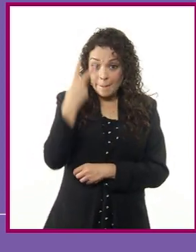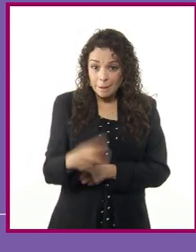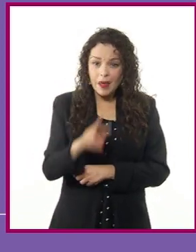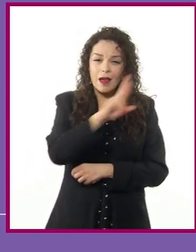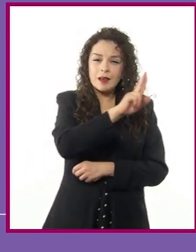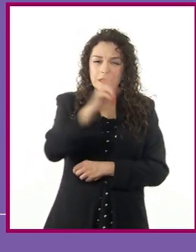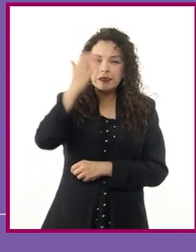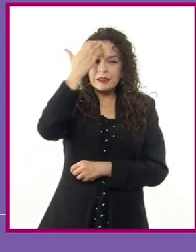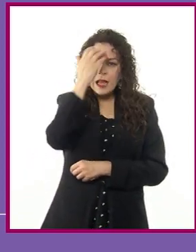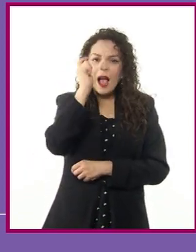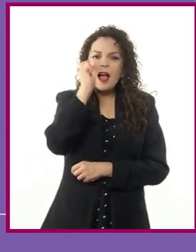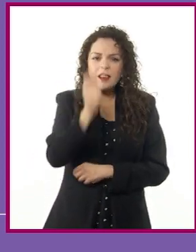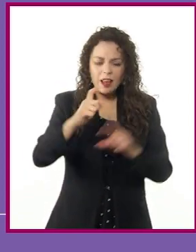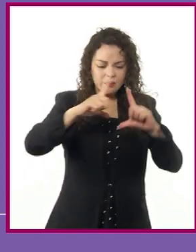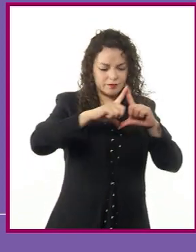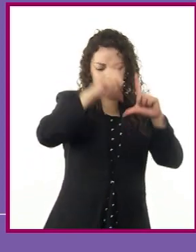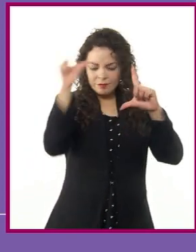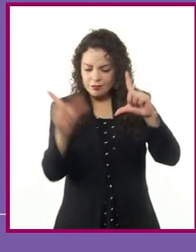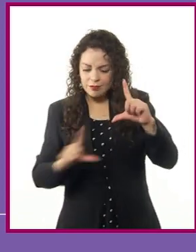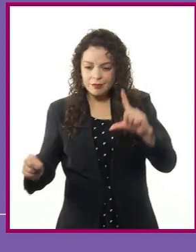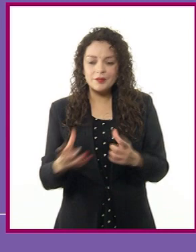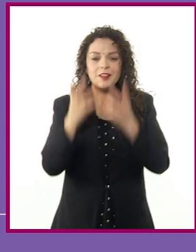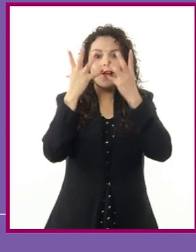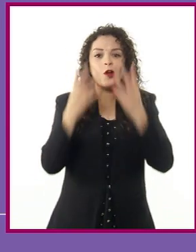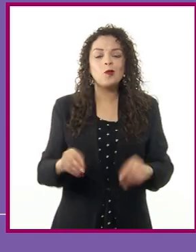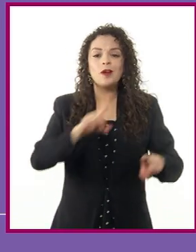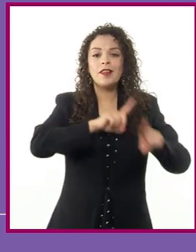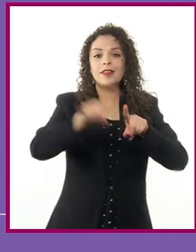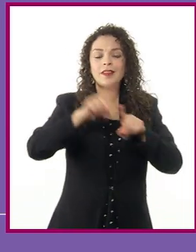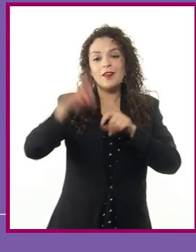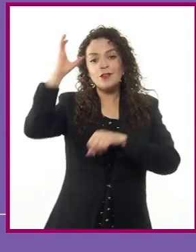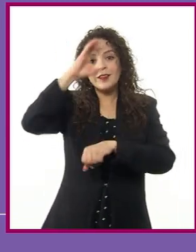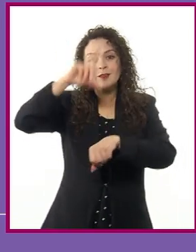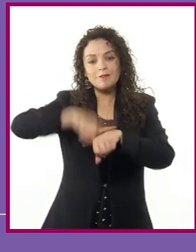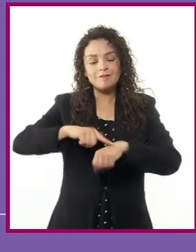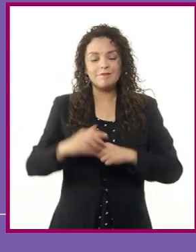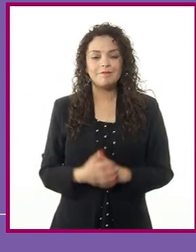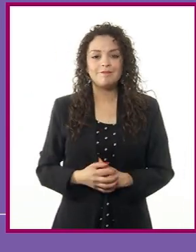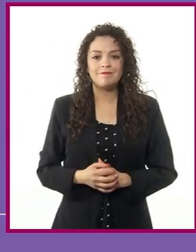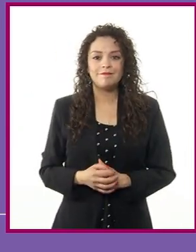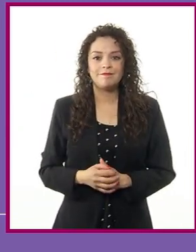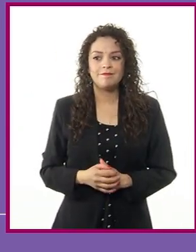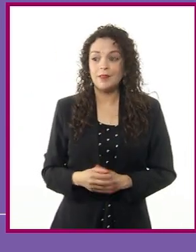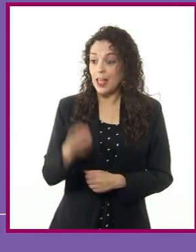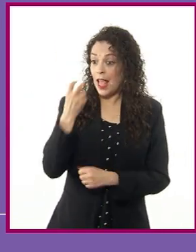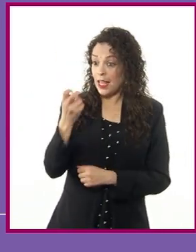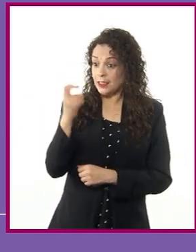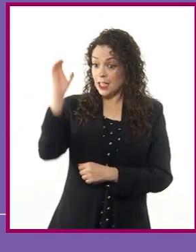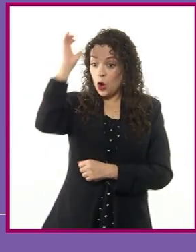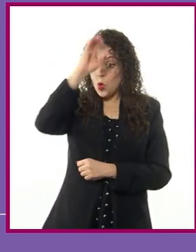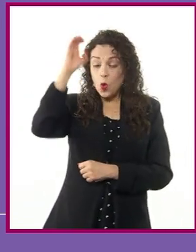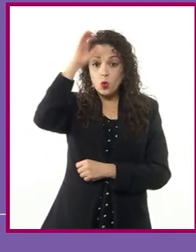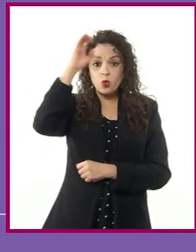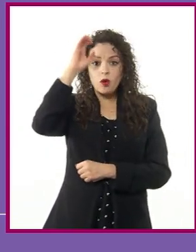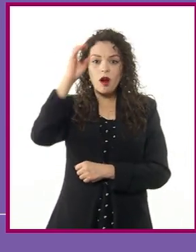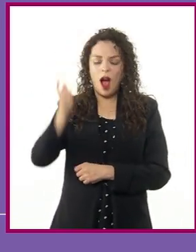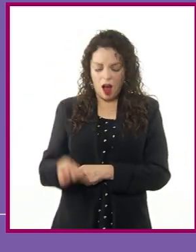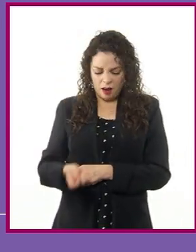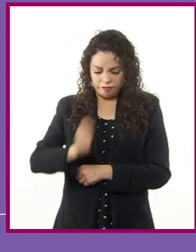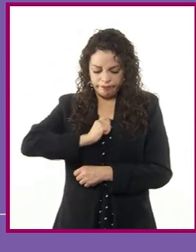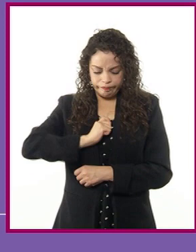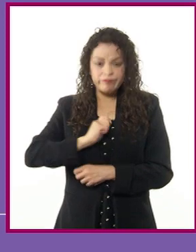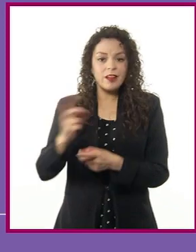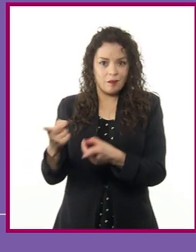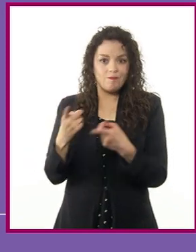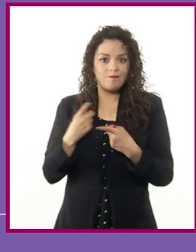reconoce como una nación multicultural. La cultura nos da identidad. Ninguna cultura